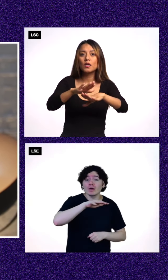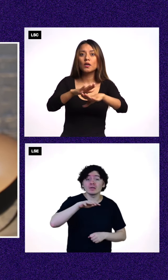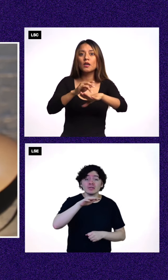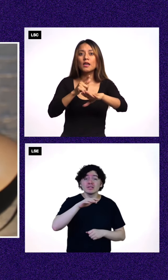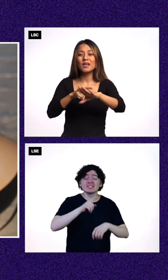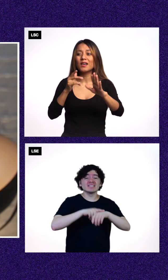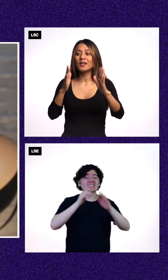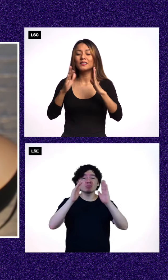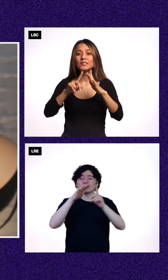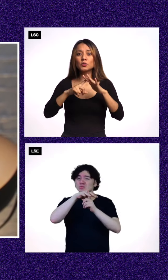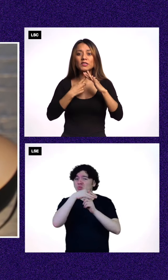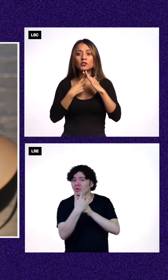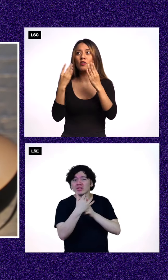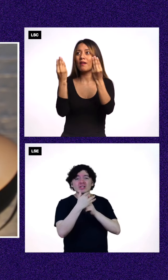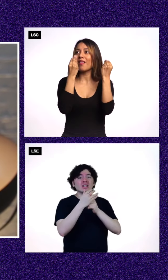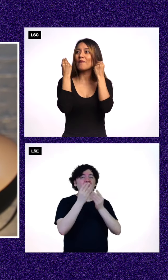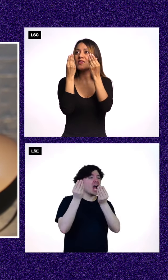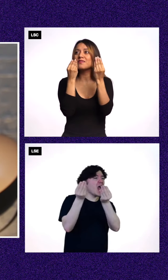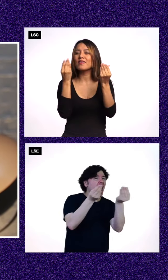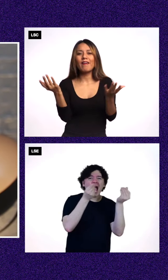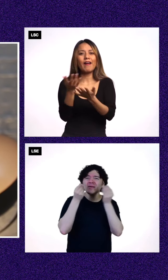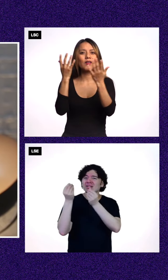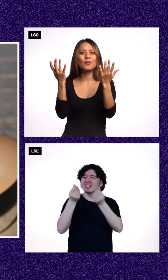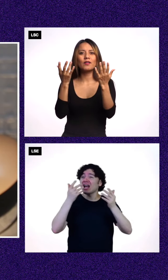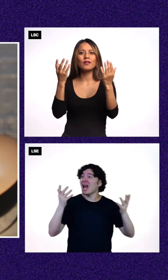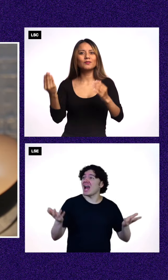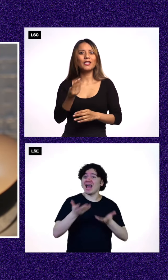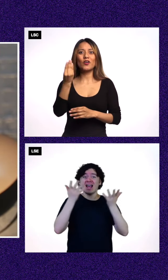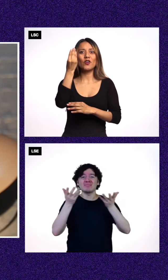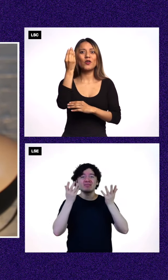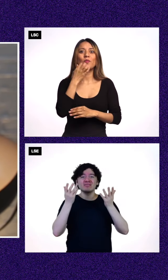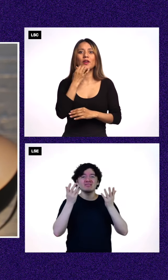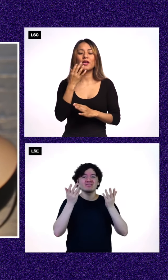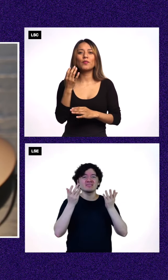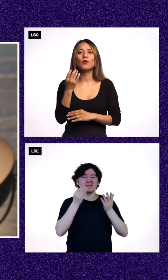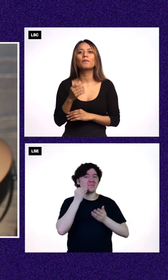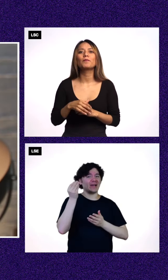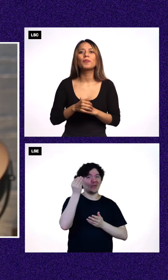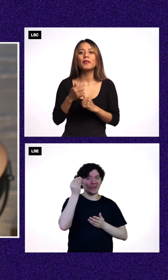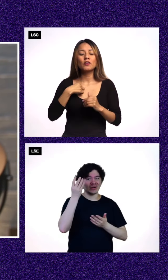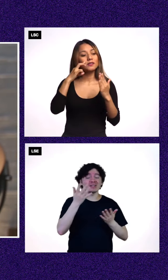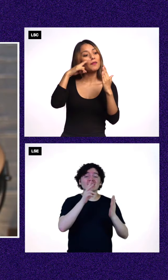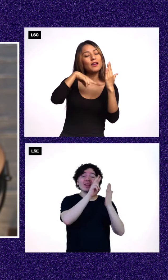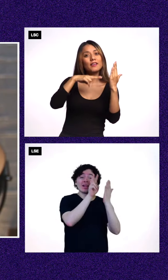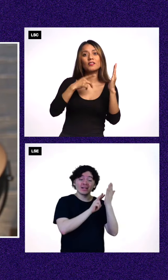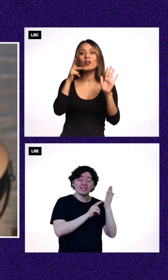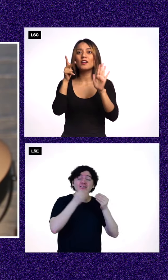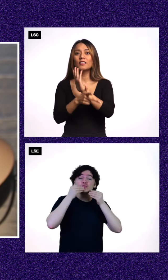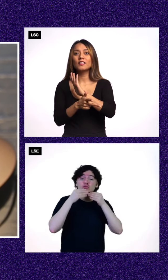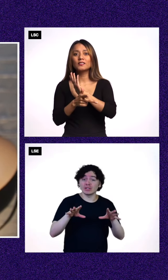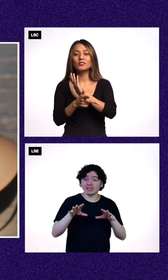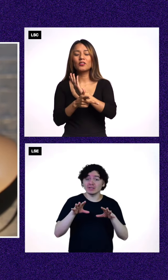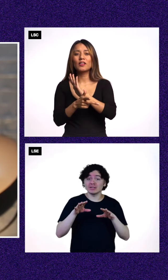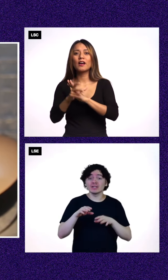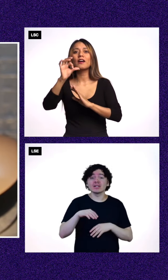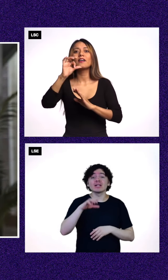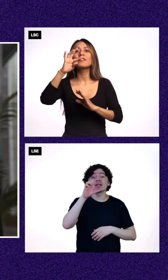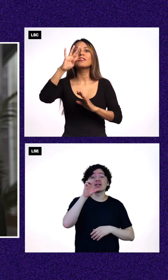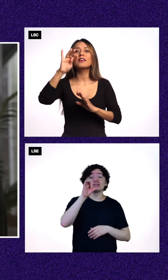Jobs. Aparentemente, a finales de los 90, hubo una reunión de la gente élite e importante del Silicon